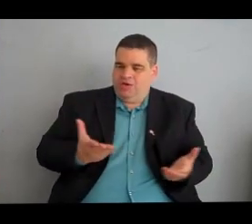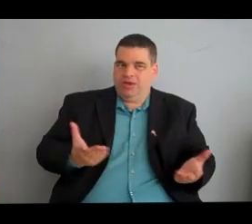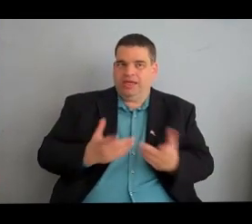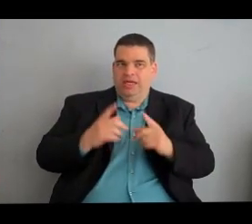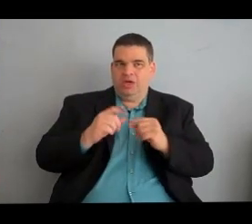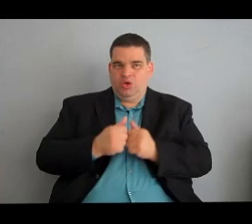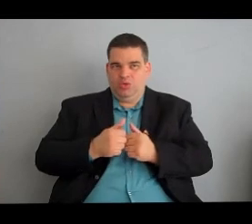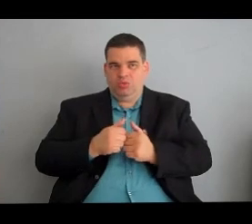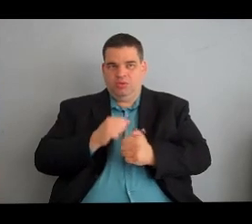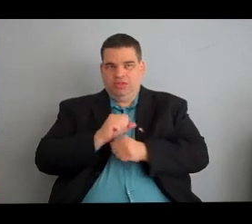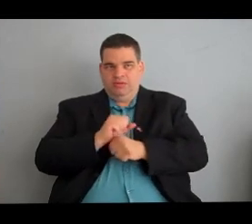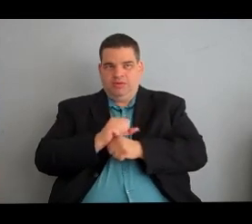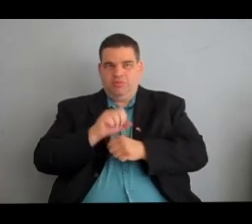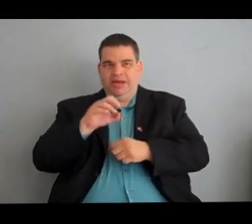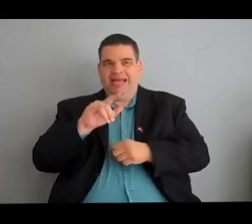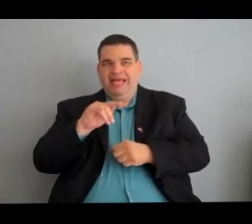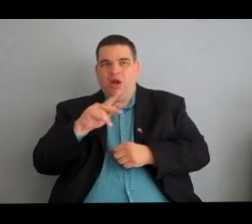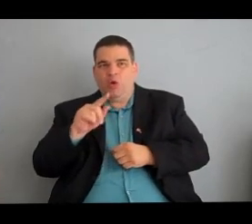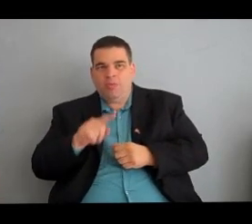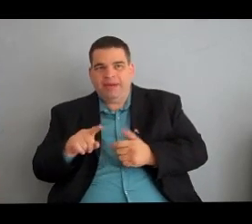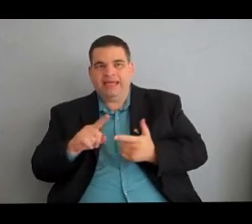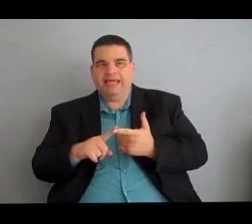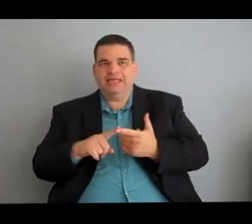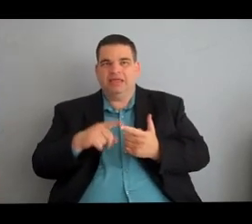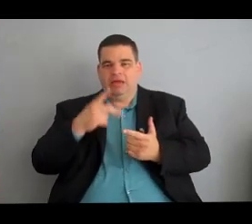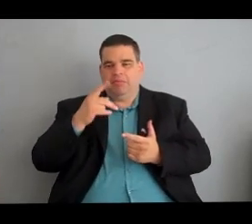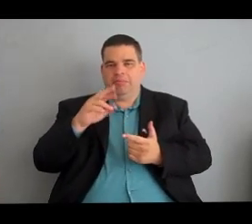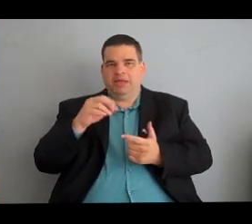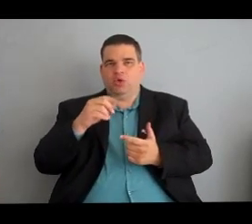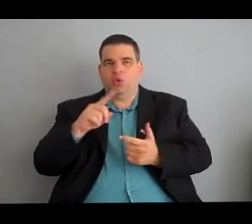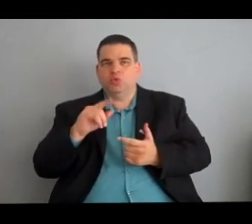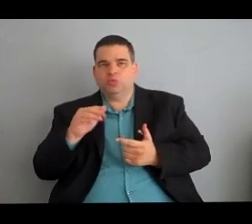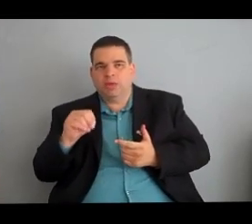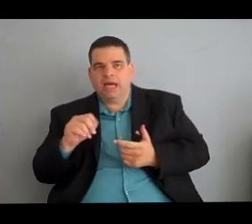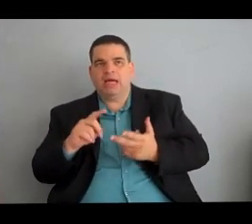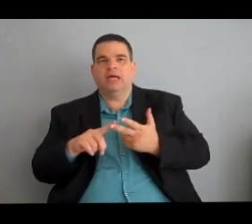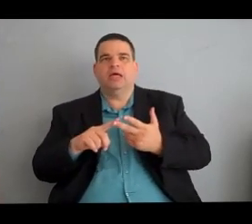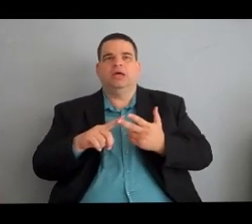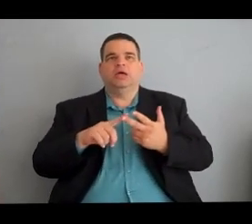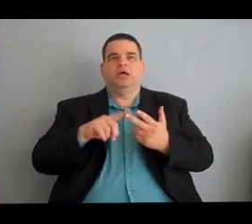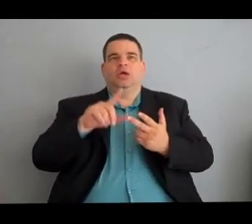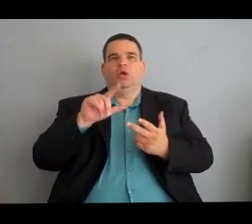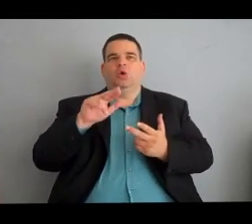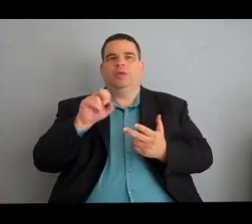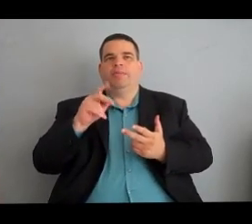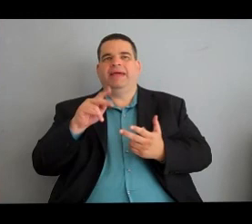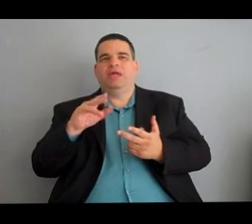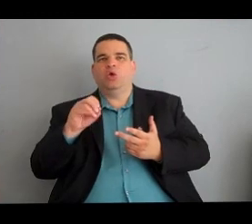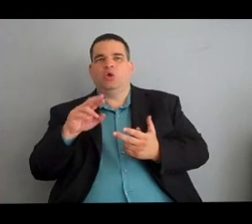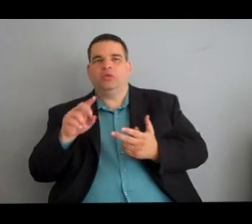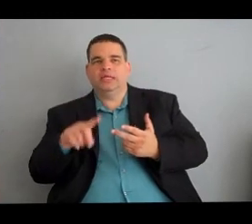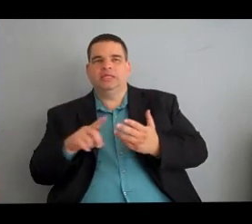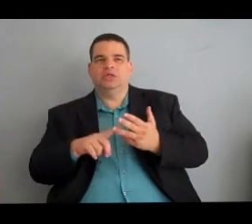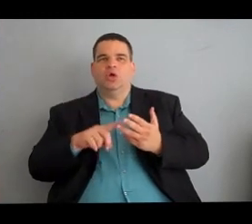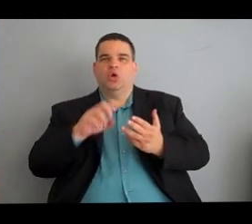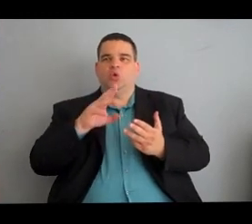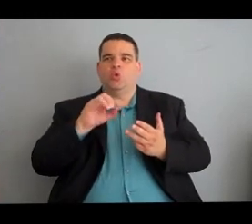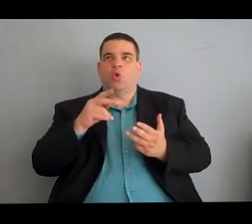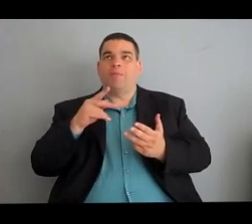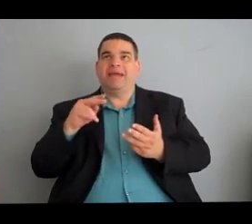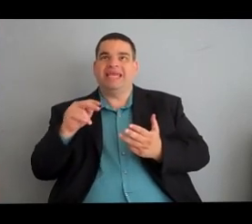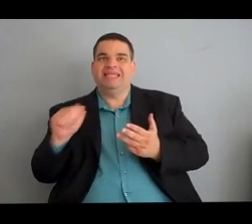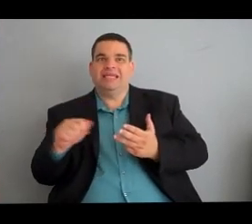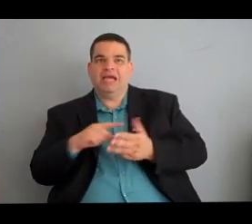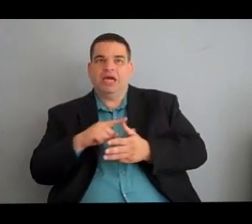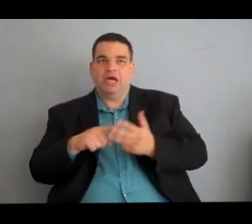con el maestro Pedro Guzmán, trabajar con el maestro Luis Pericortí, trabajar con el maestro Cuco Peña, pues yo he adquirido experiencias de